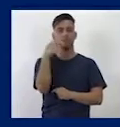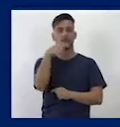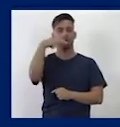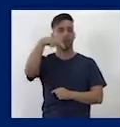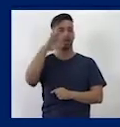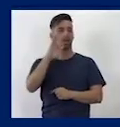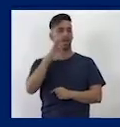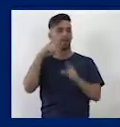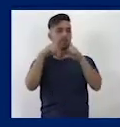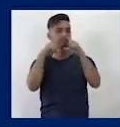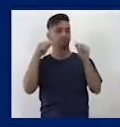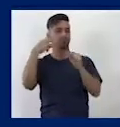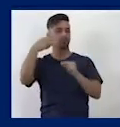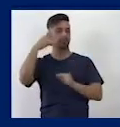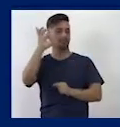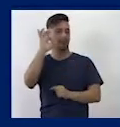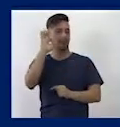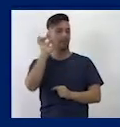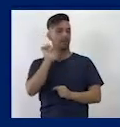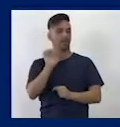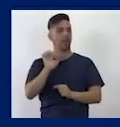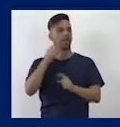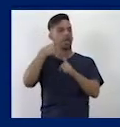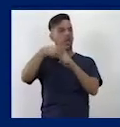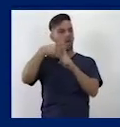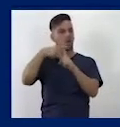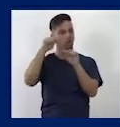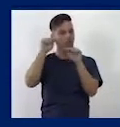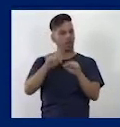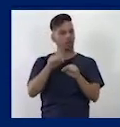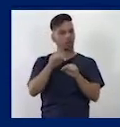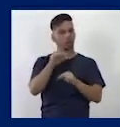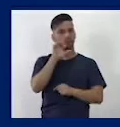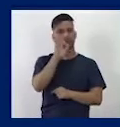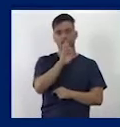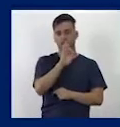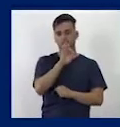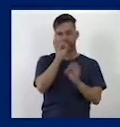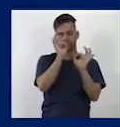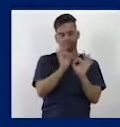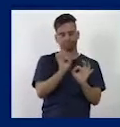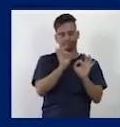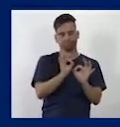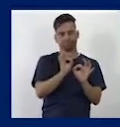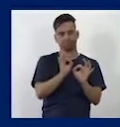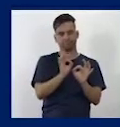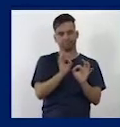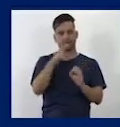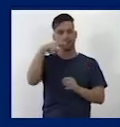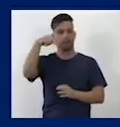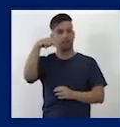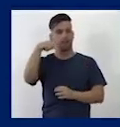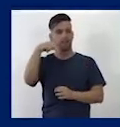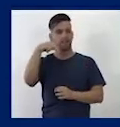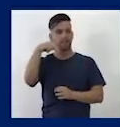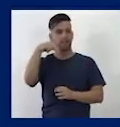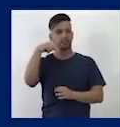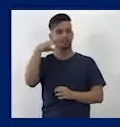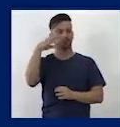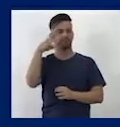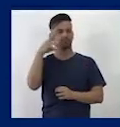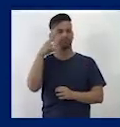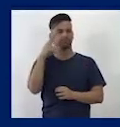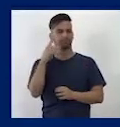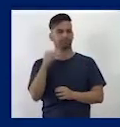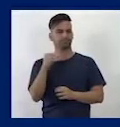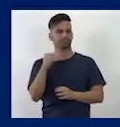delta del tae es lo que estamos calculando nosotros esfera con tantos de jarabe y n en la cantidad tura que se hace en el